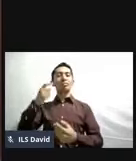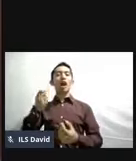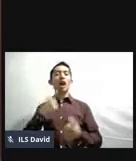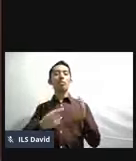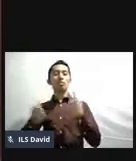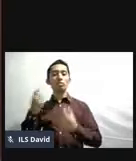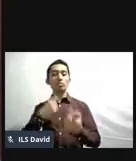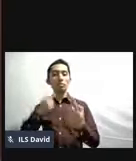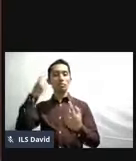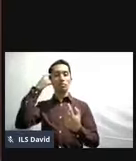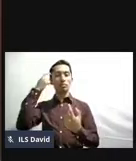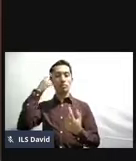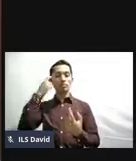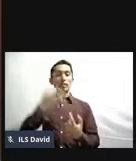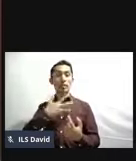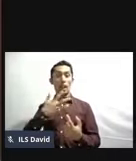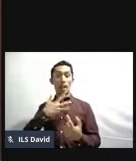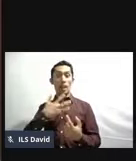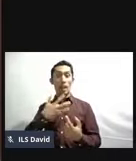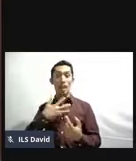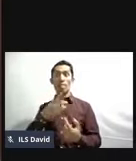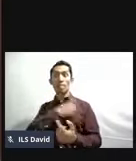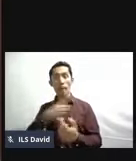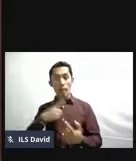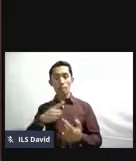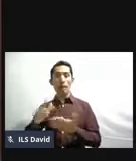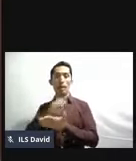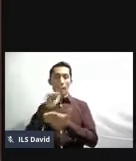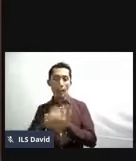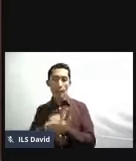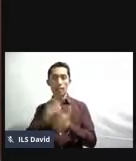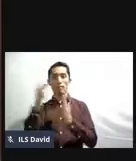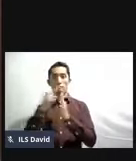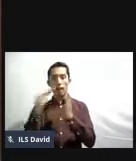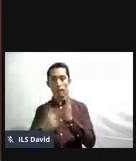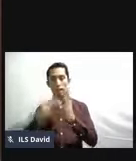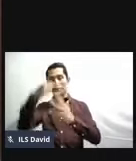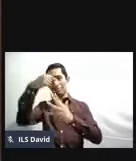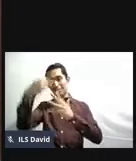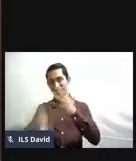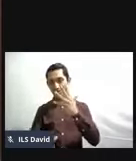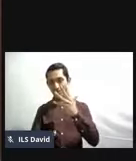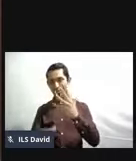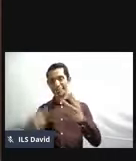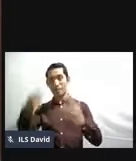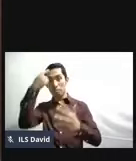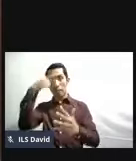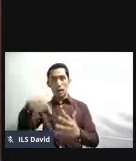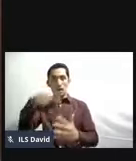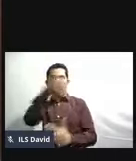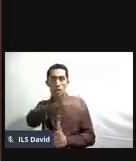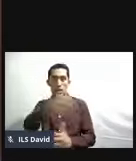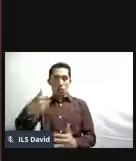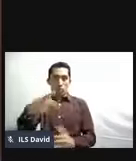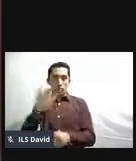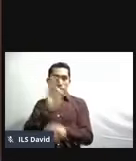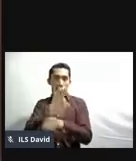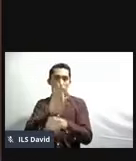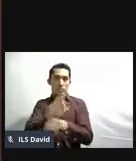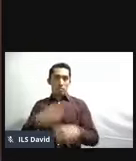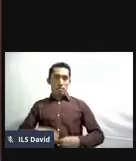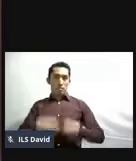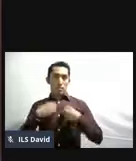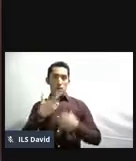digamos, reglas o normas para nuestra seguridad. Qué complejo es que